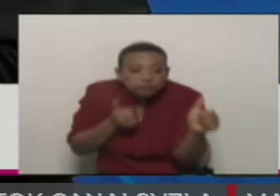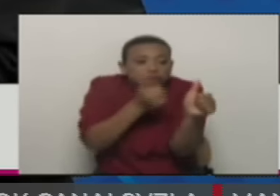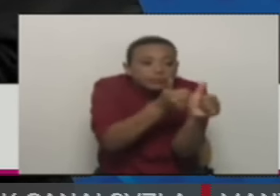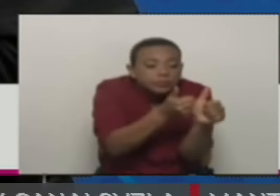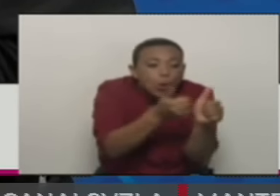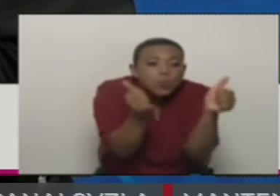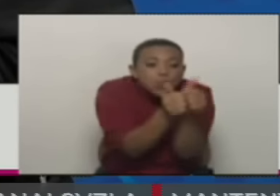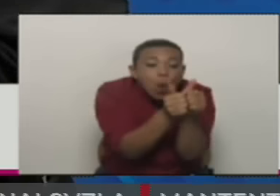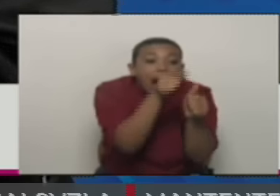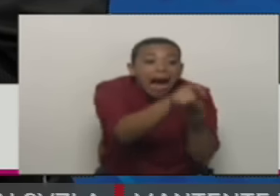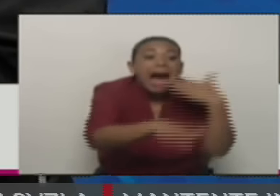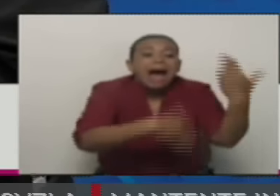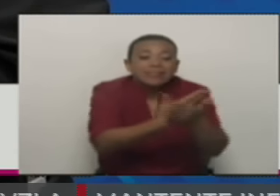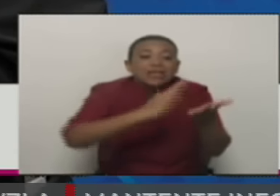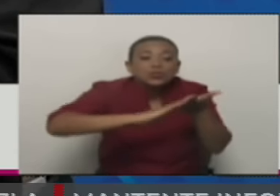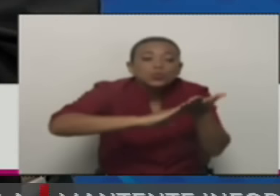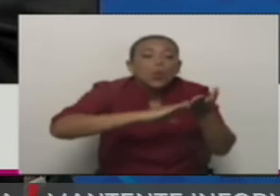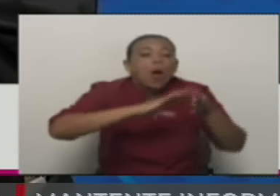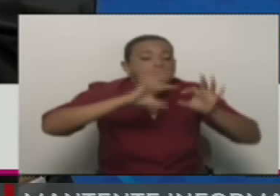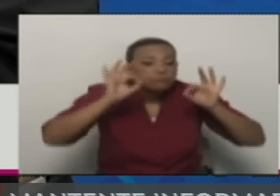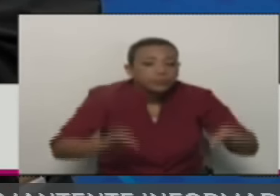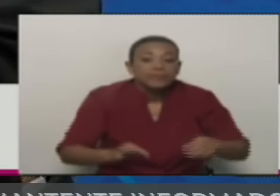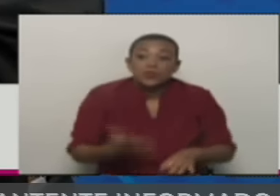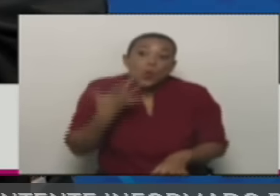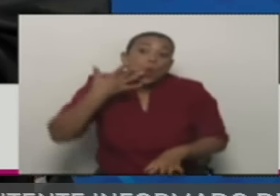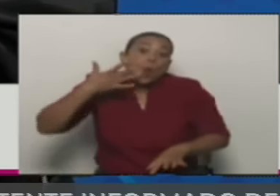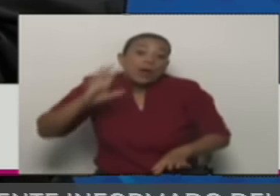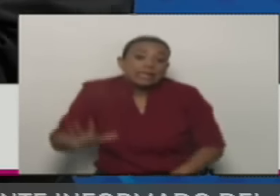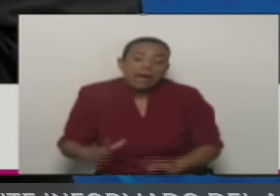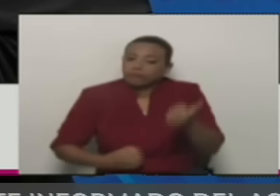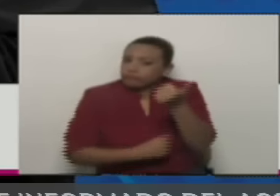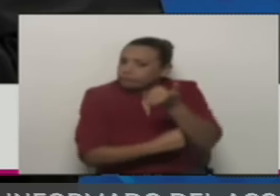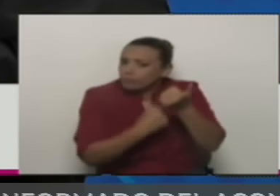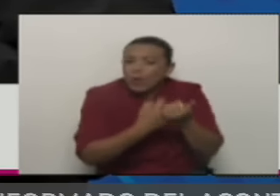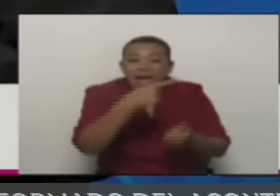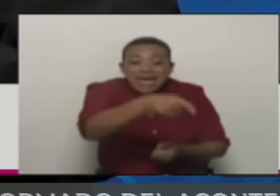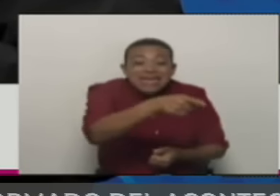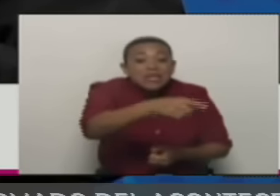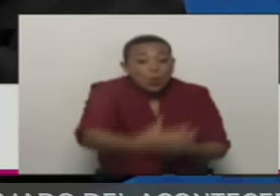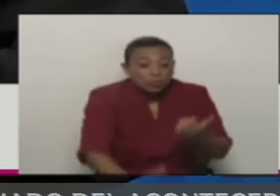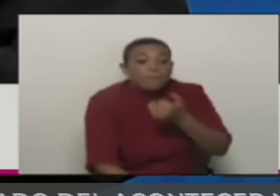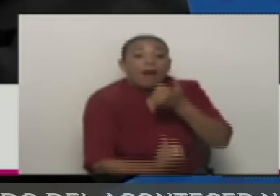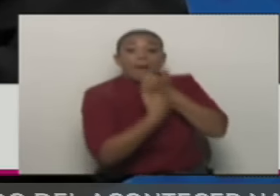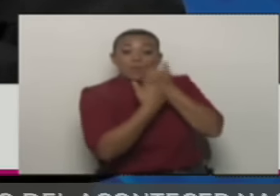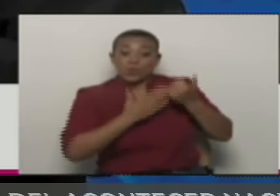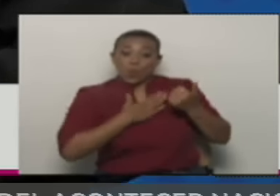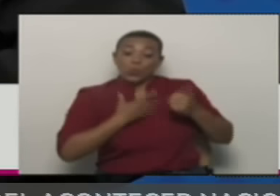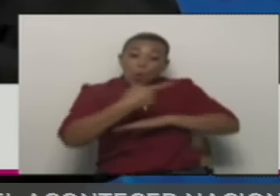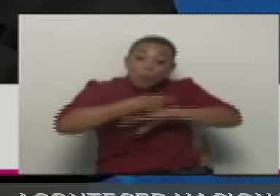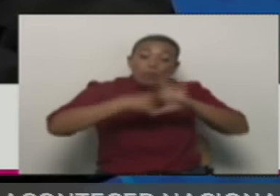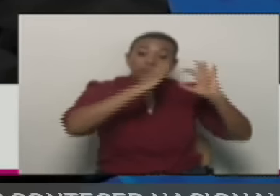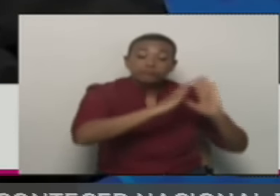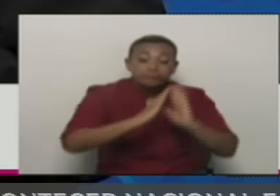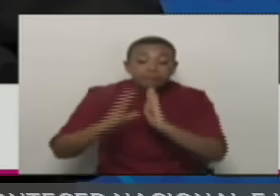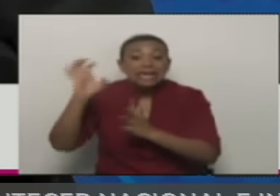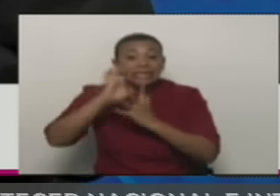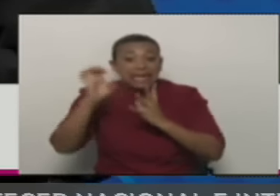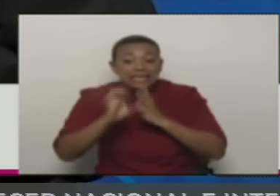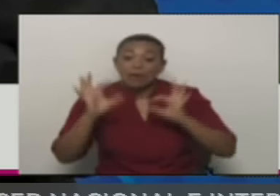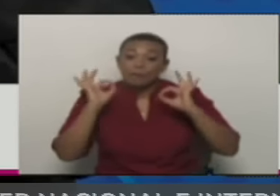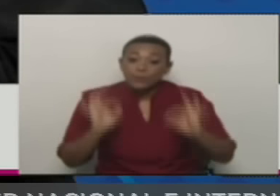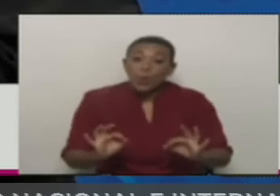gobierno hasta llegar al gobierno nacional. Creo que incluso va a ser una herramienta fundamental también de planificación estratégica y